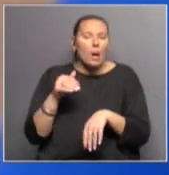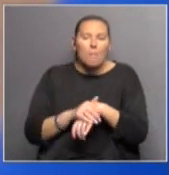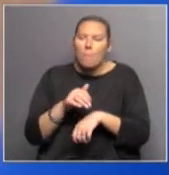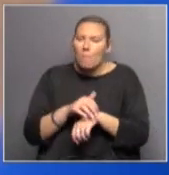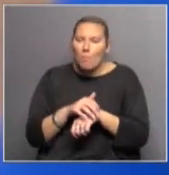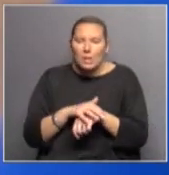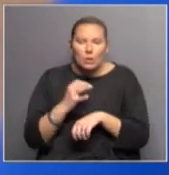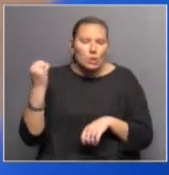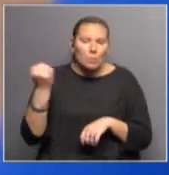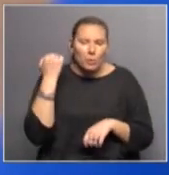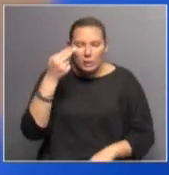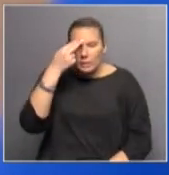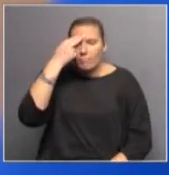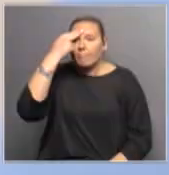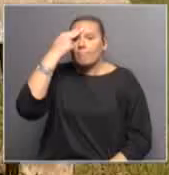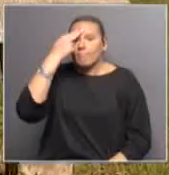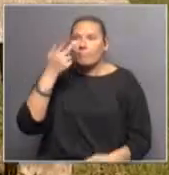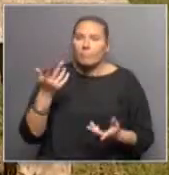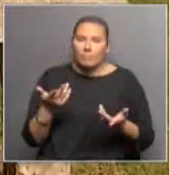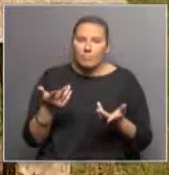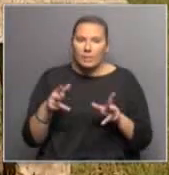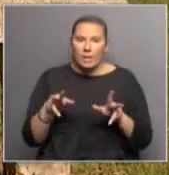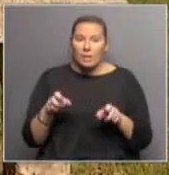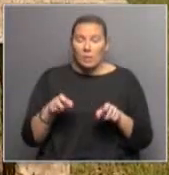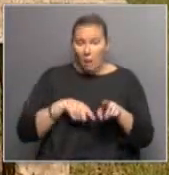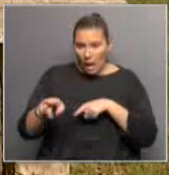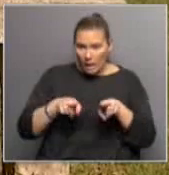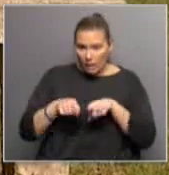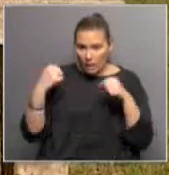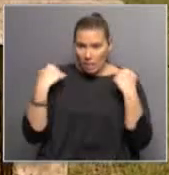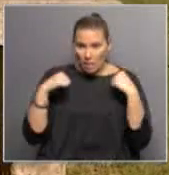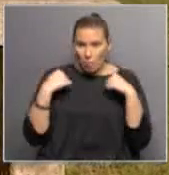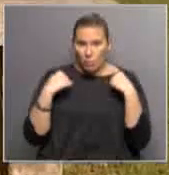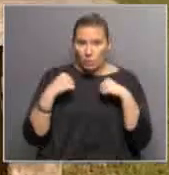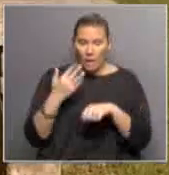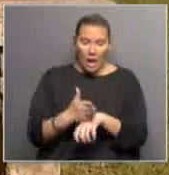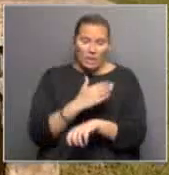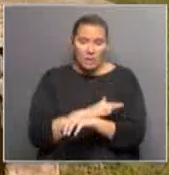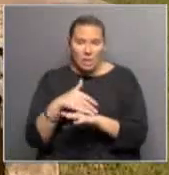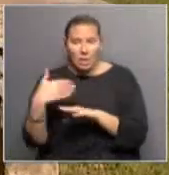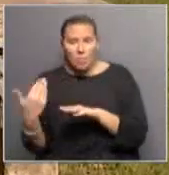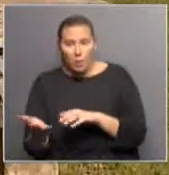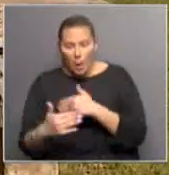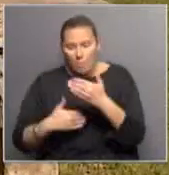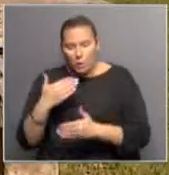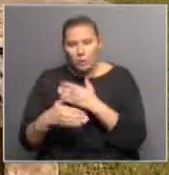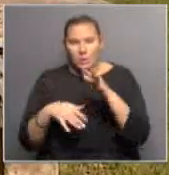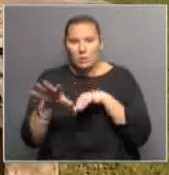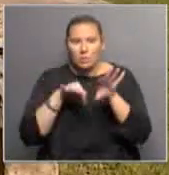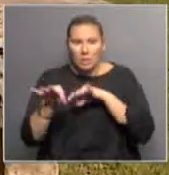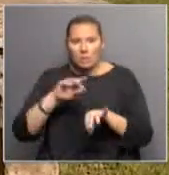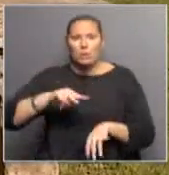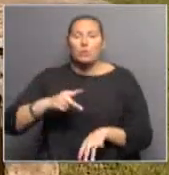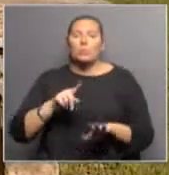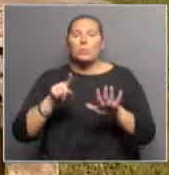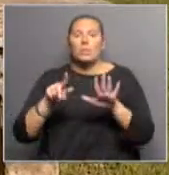haya marcado de alguna forma? A ver, en cuanto a mi carrera deportiva, hubo un antes y un después en el proceso de selección